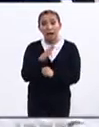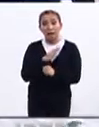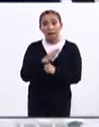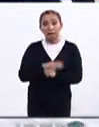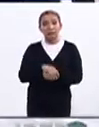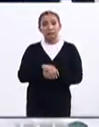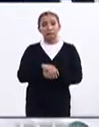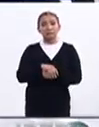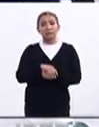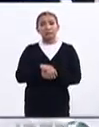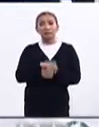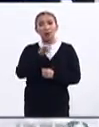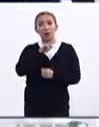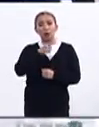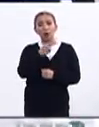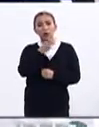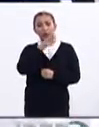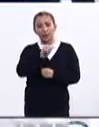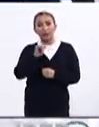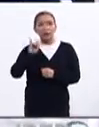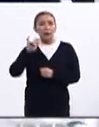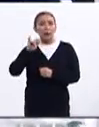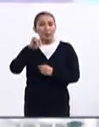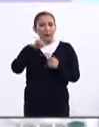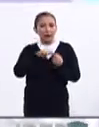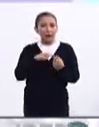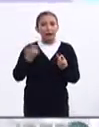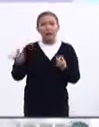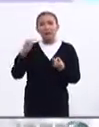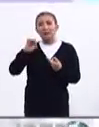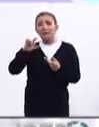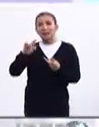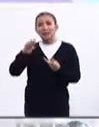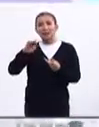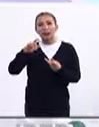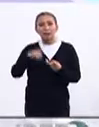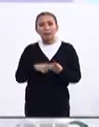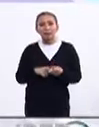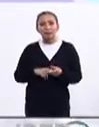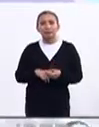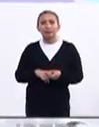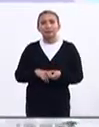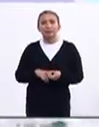ahorita, desde Antonio Guterres, Iberoamericana, Michelle Bachelet,